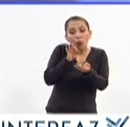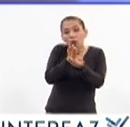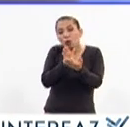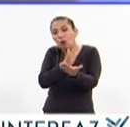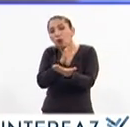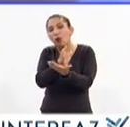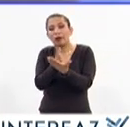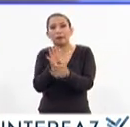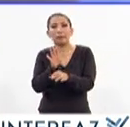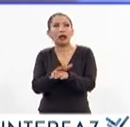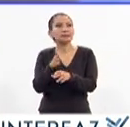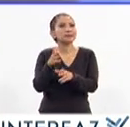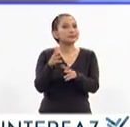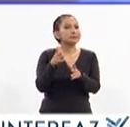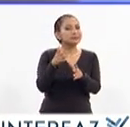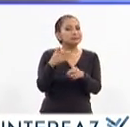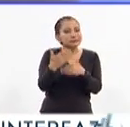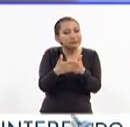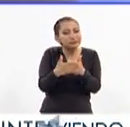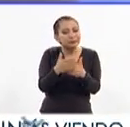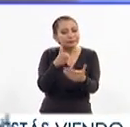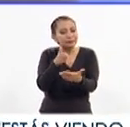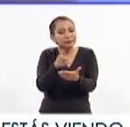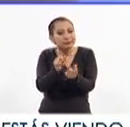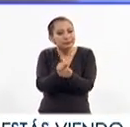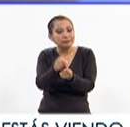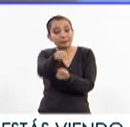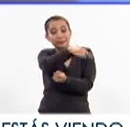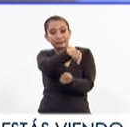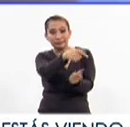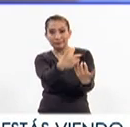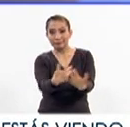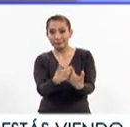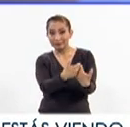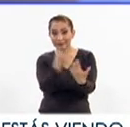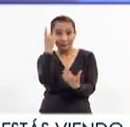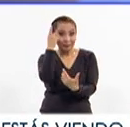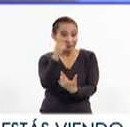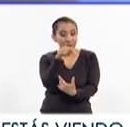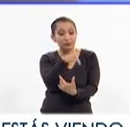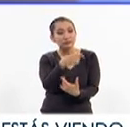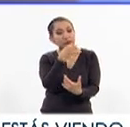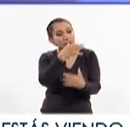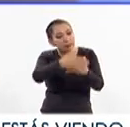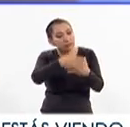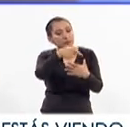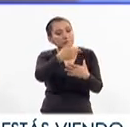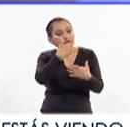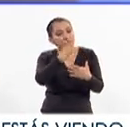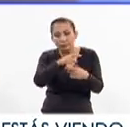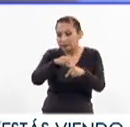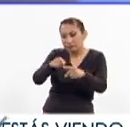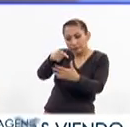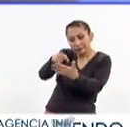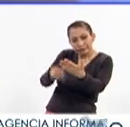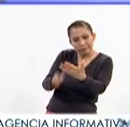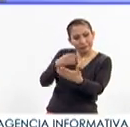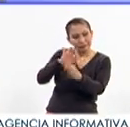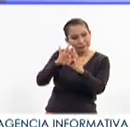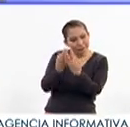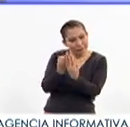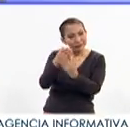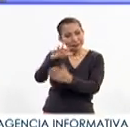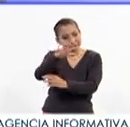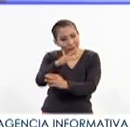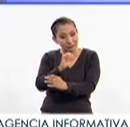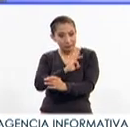acercamiento muy próximo con la parte industrial, con la finalidad de hacerles ver diferentes estrategias,